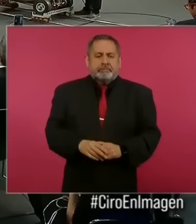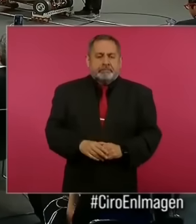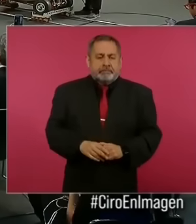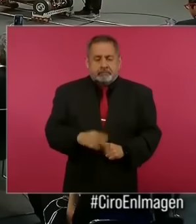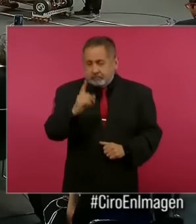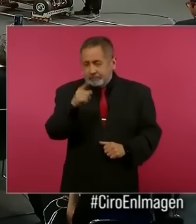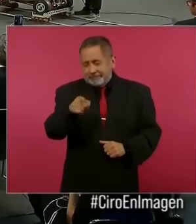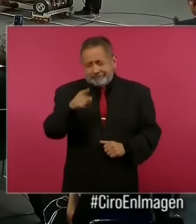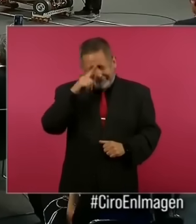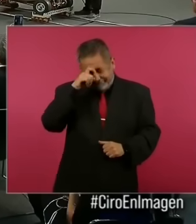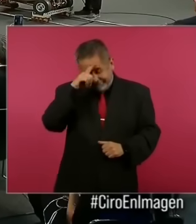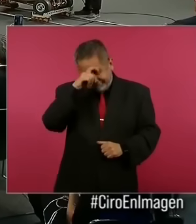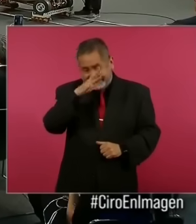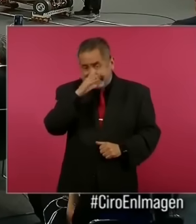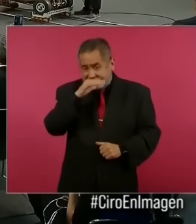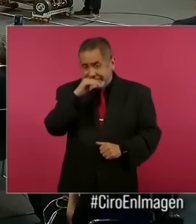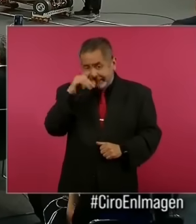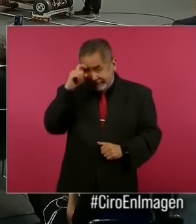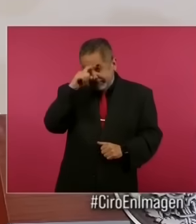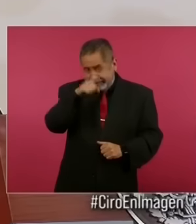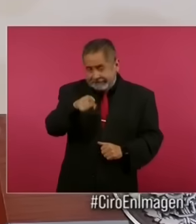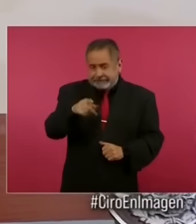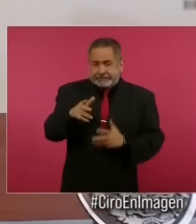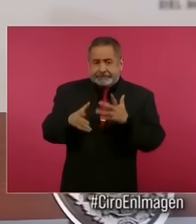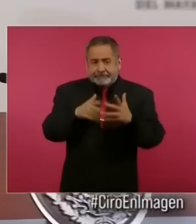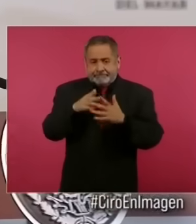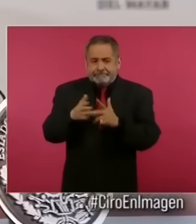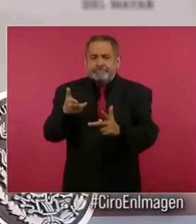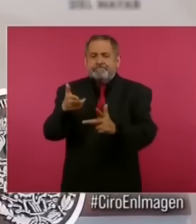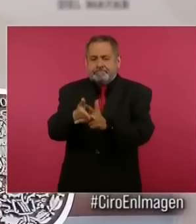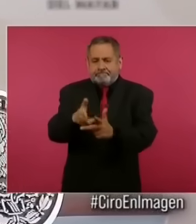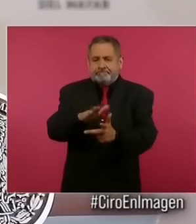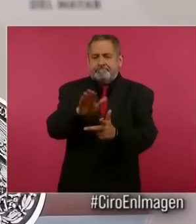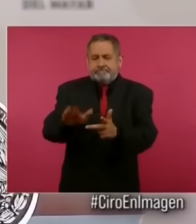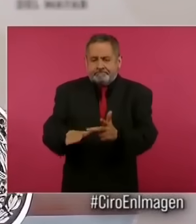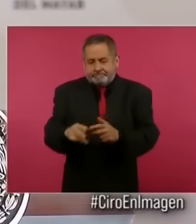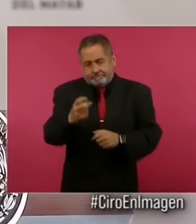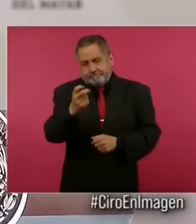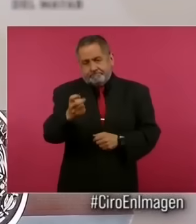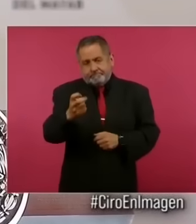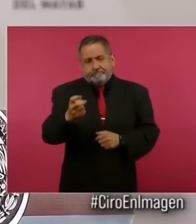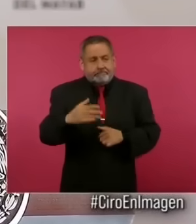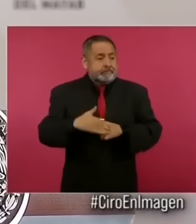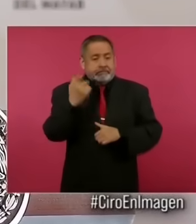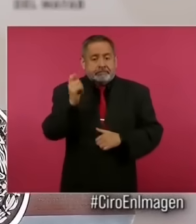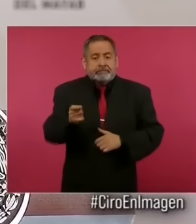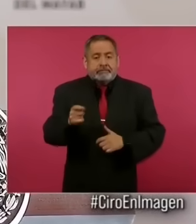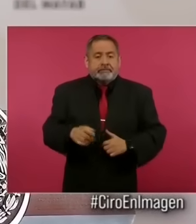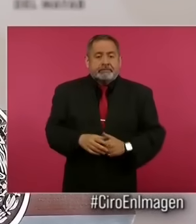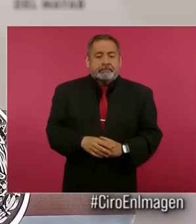Donde nos ha costado más es en homicidios, porque